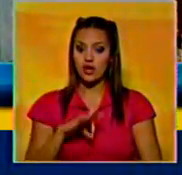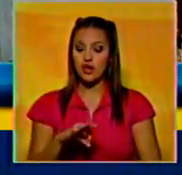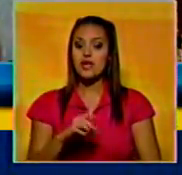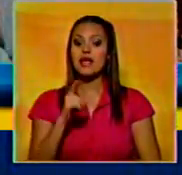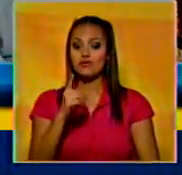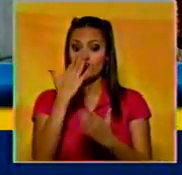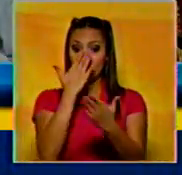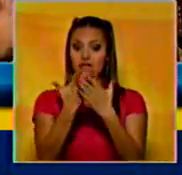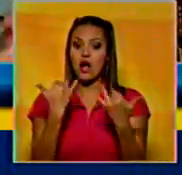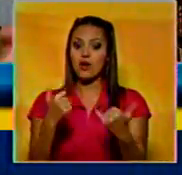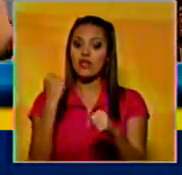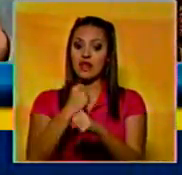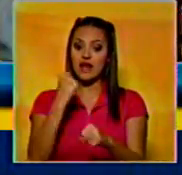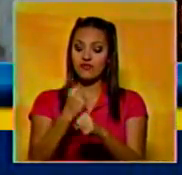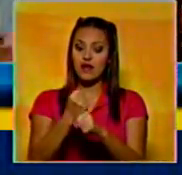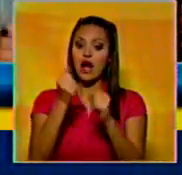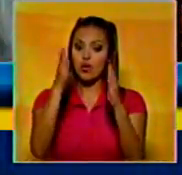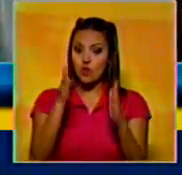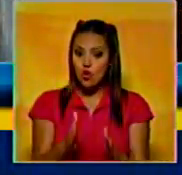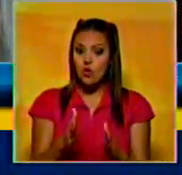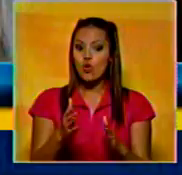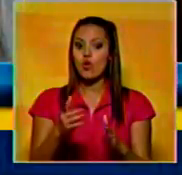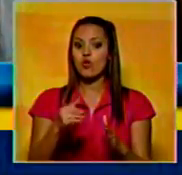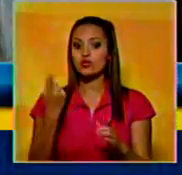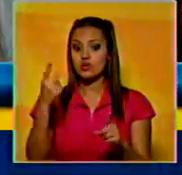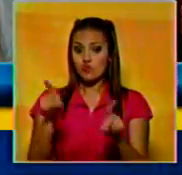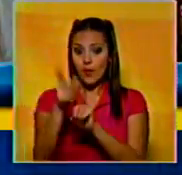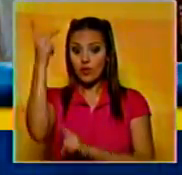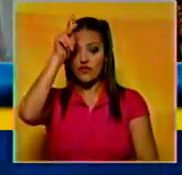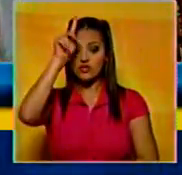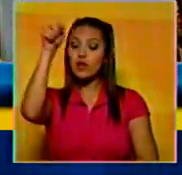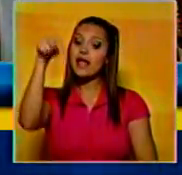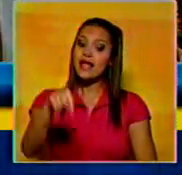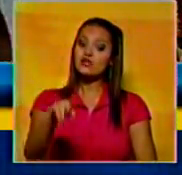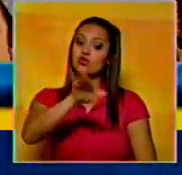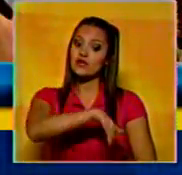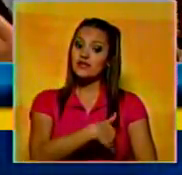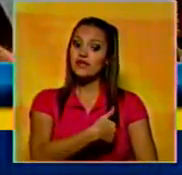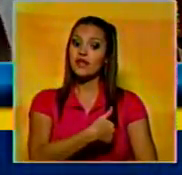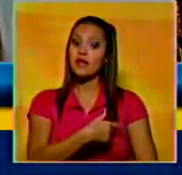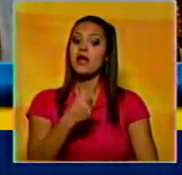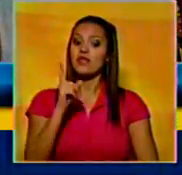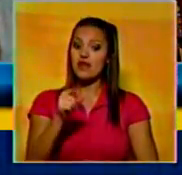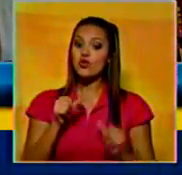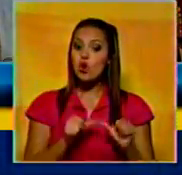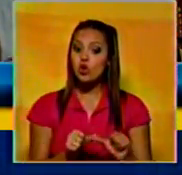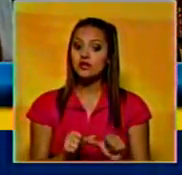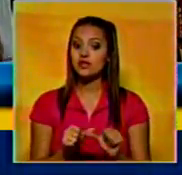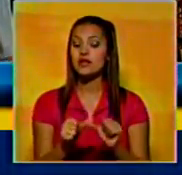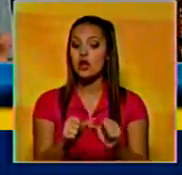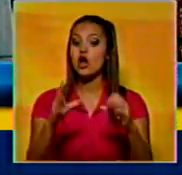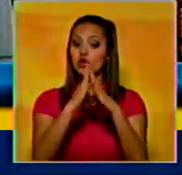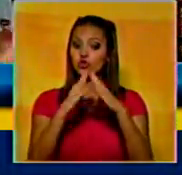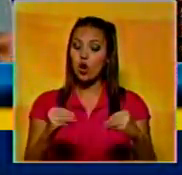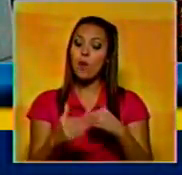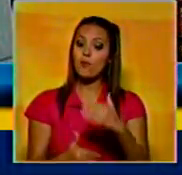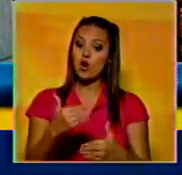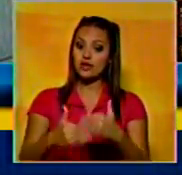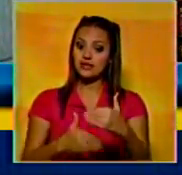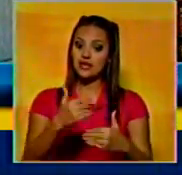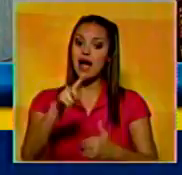cuales se enfrentan los empleados, obreros y también profesores de esta casa de estudio y darle continuidad a todos los